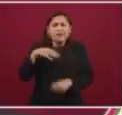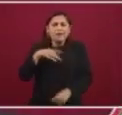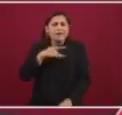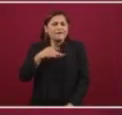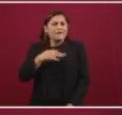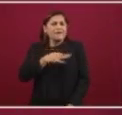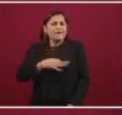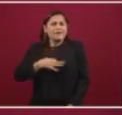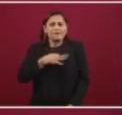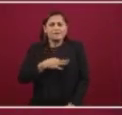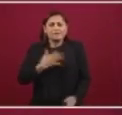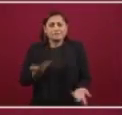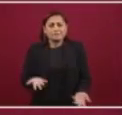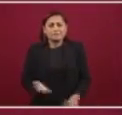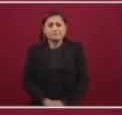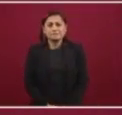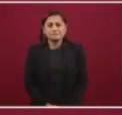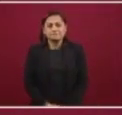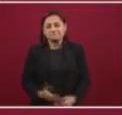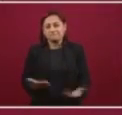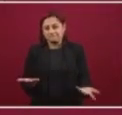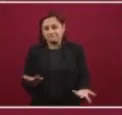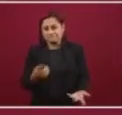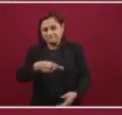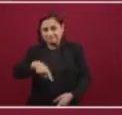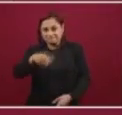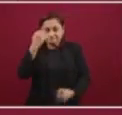Imaginen nosotros